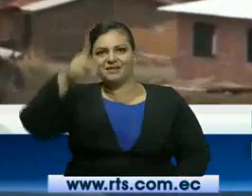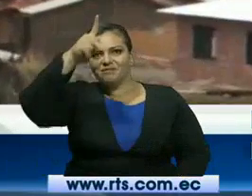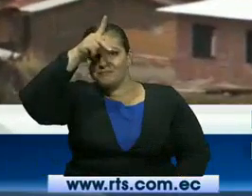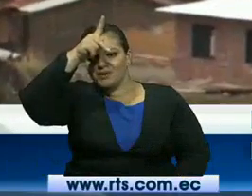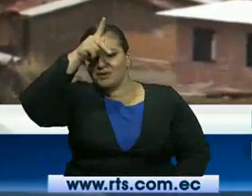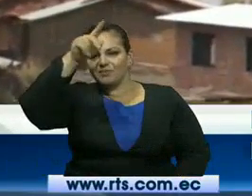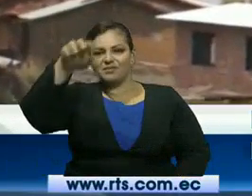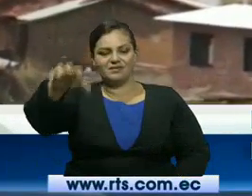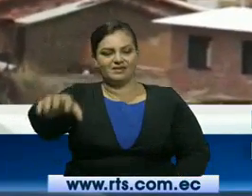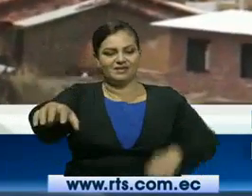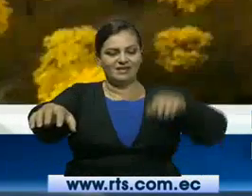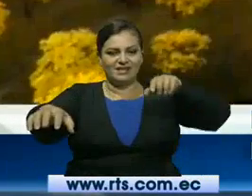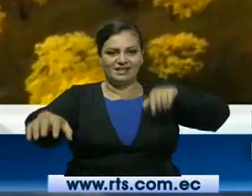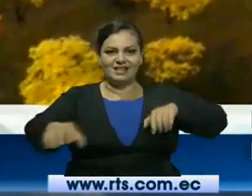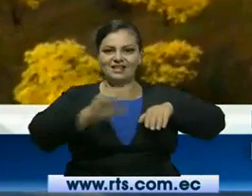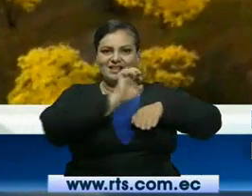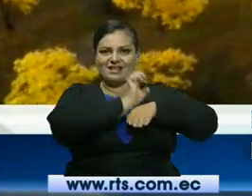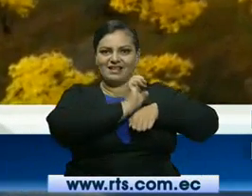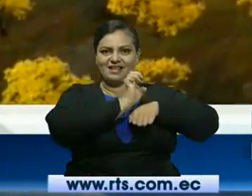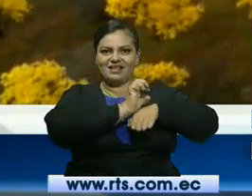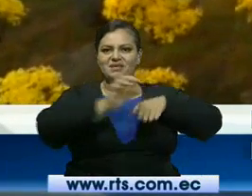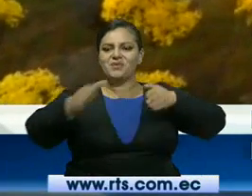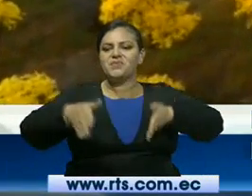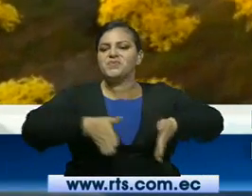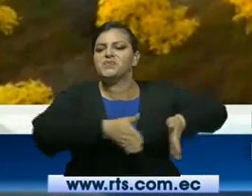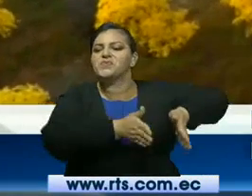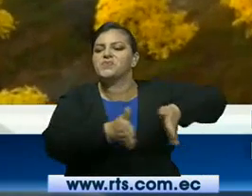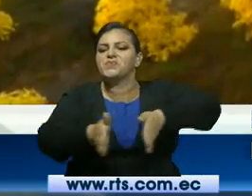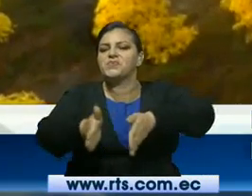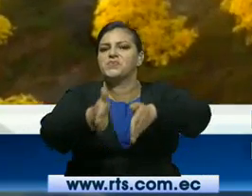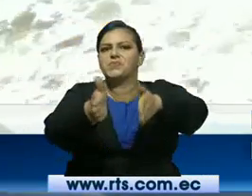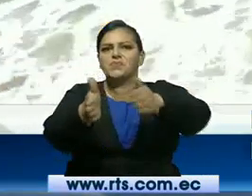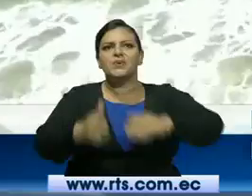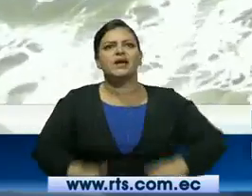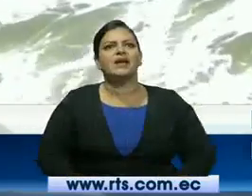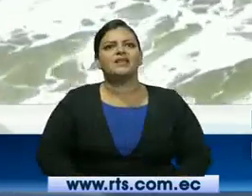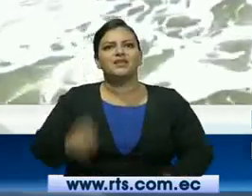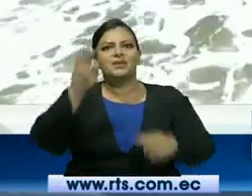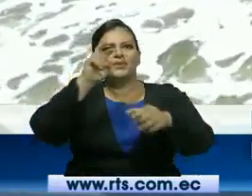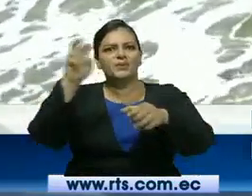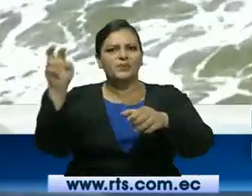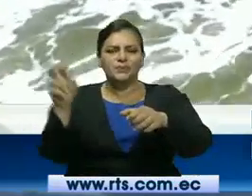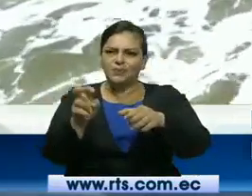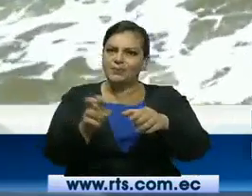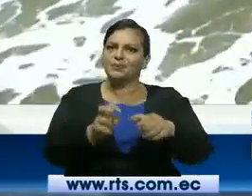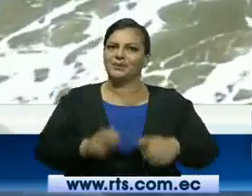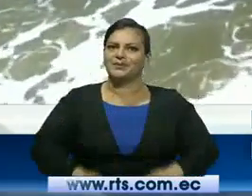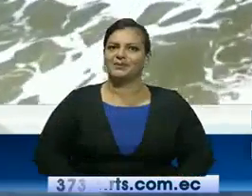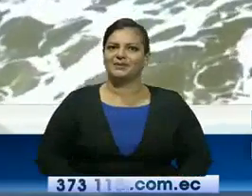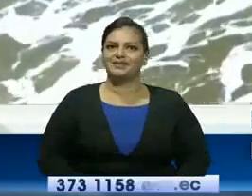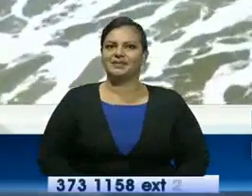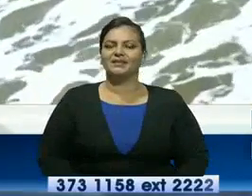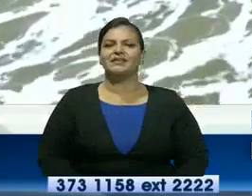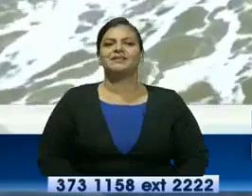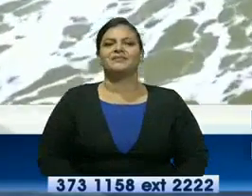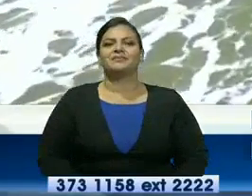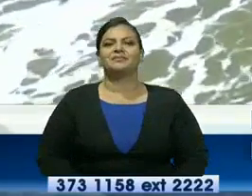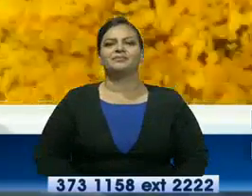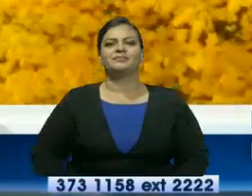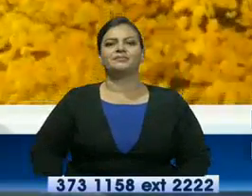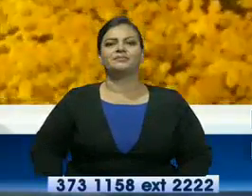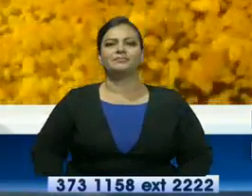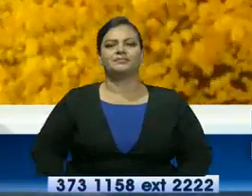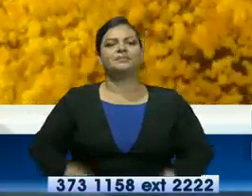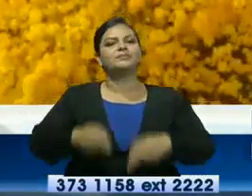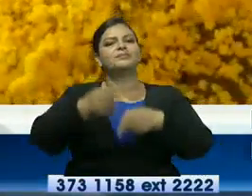Ecuador. La iniciativa que busca fortalecer los atractivos turísticos naturales, dinamizando la economía de los habitantes de la frontera, se ha